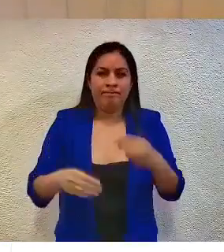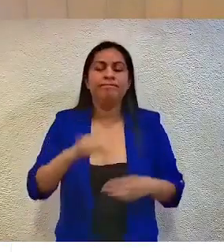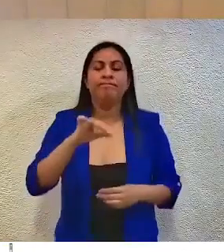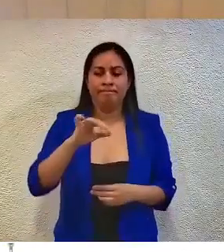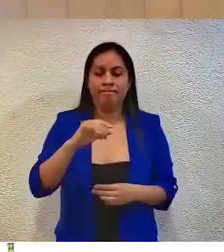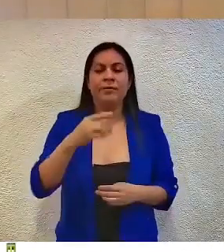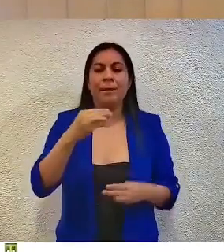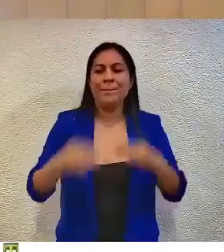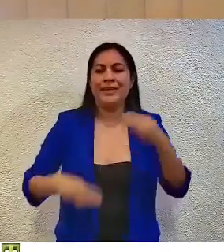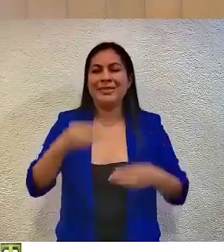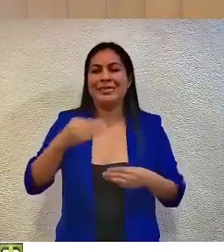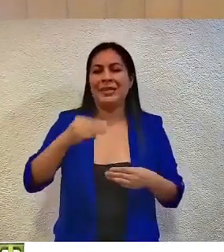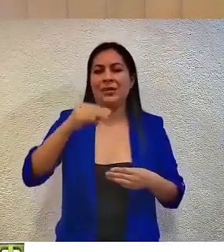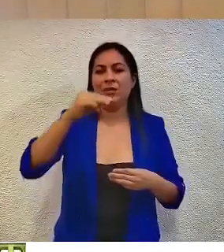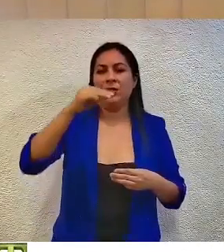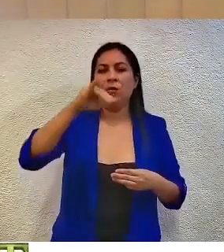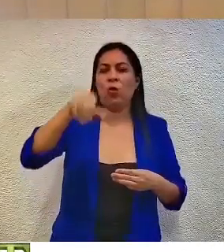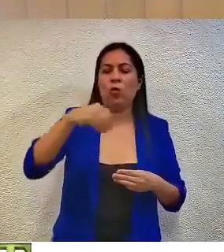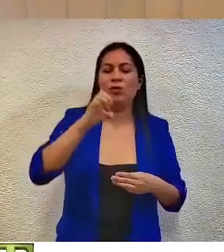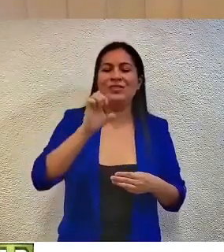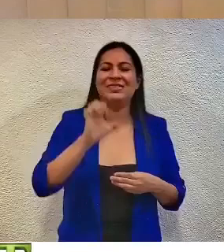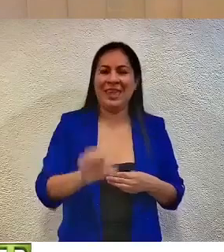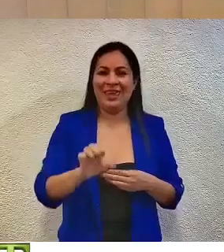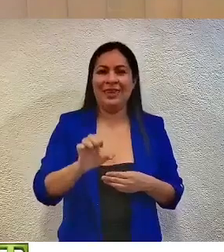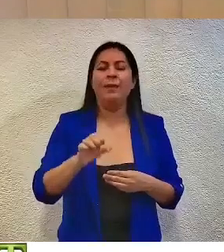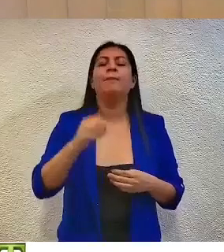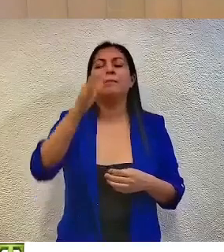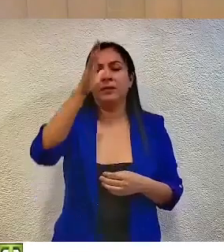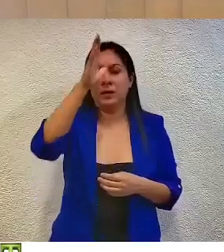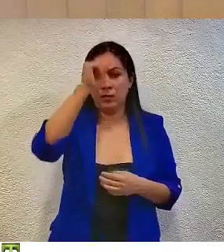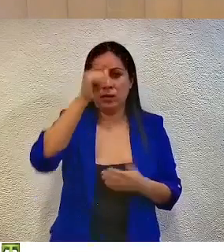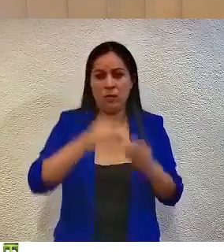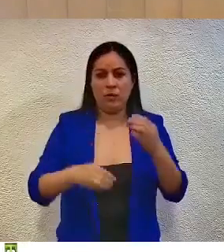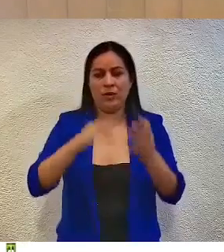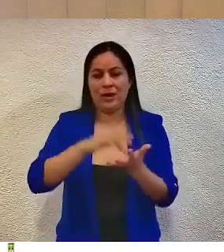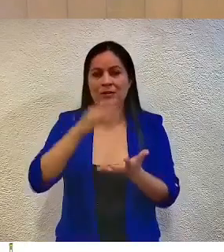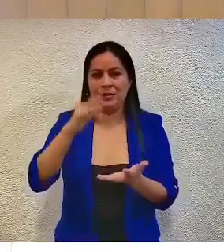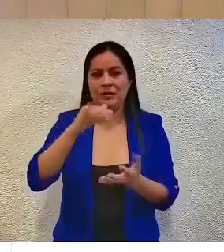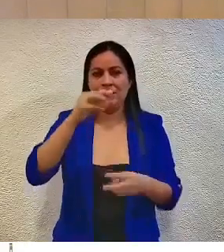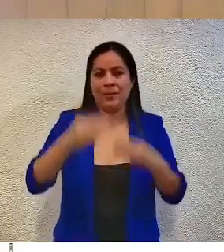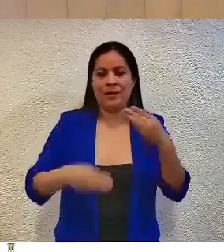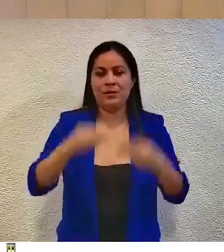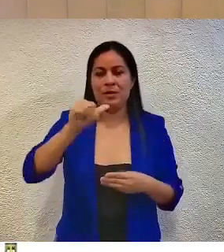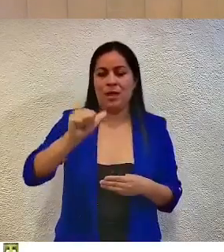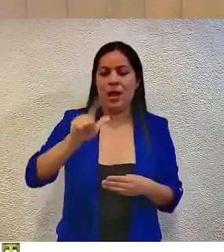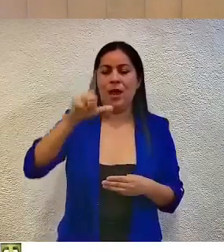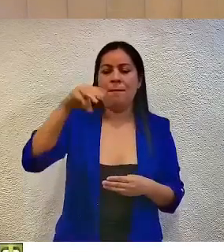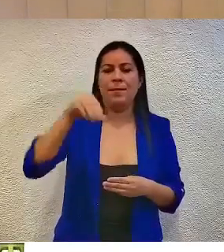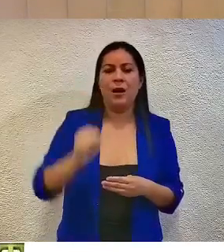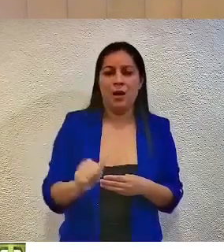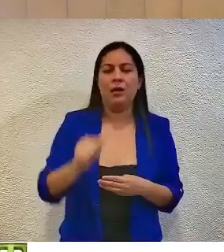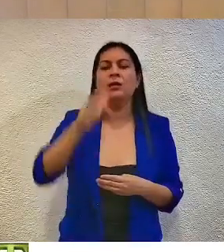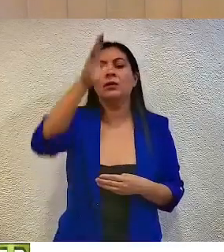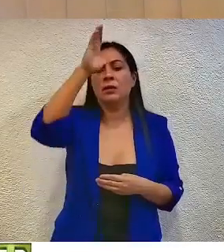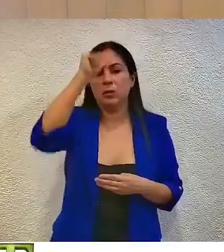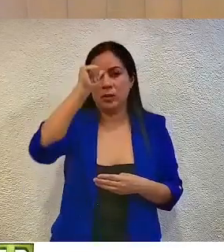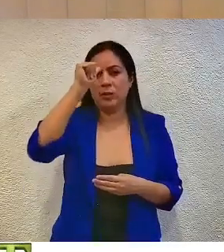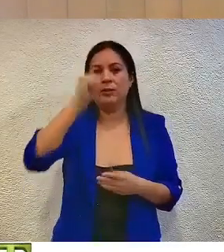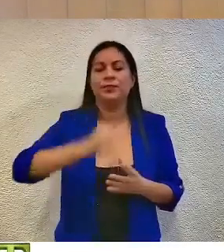presidenta, magistrado José Inés Betancourt Salgado. Con el proyecto. Gracias, magistrado. Magistrada Almadelio Eugenio A Alcaraz. favor del